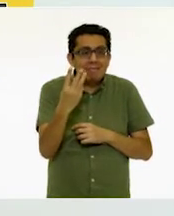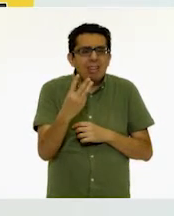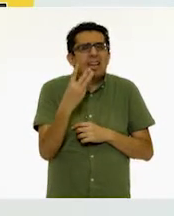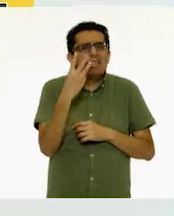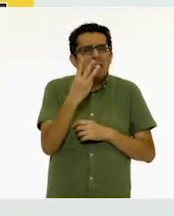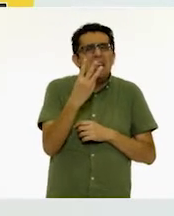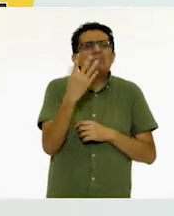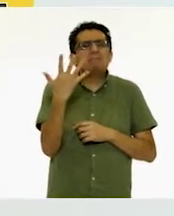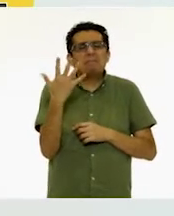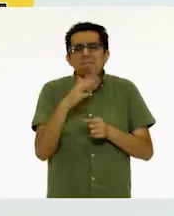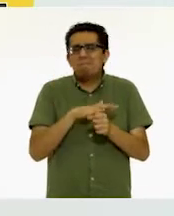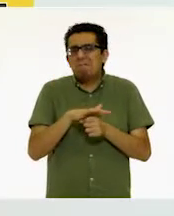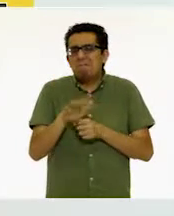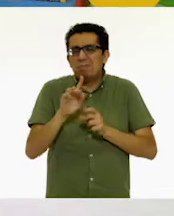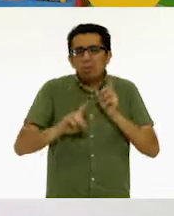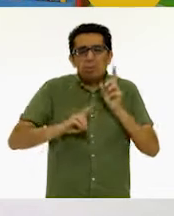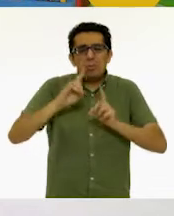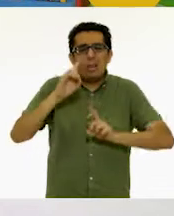Moni.